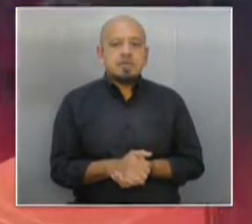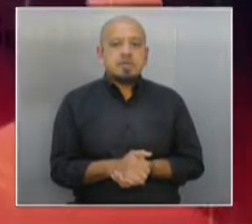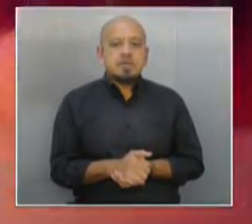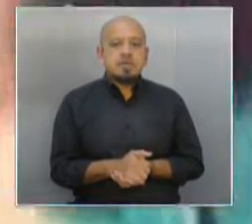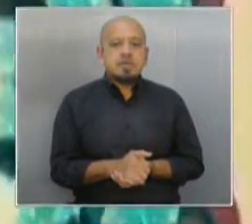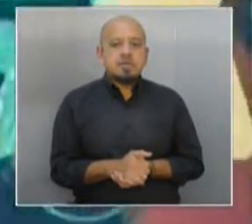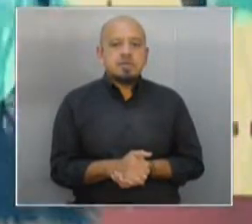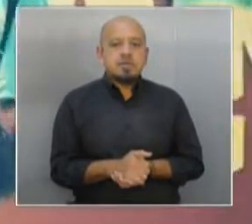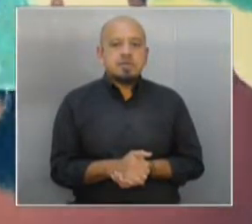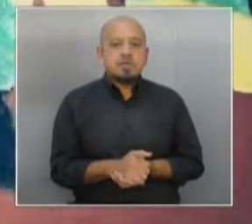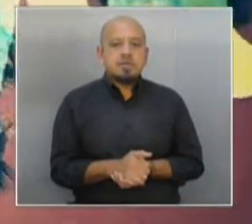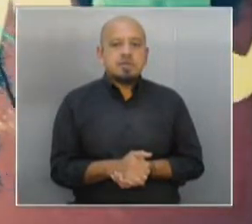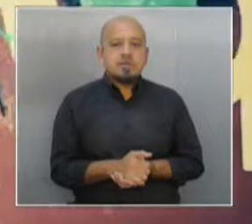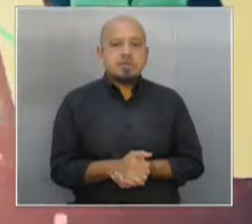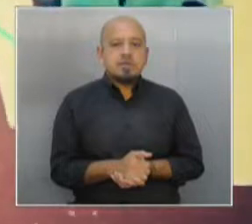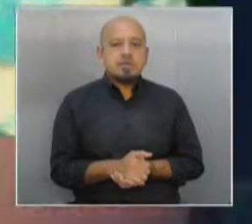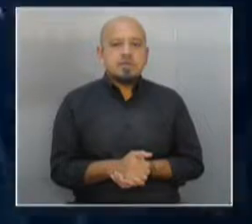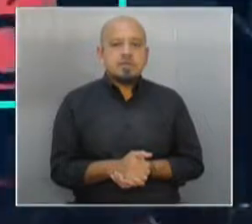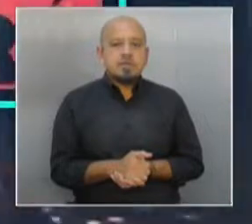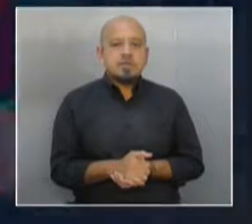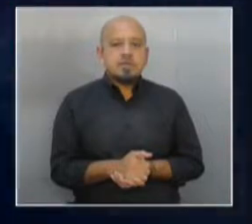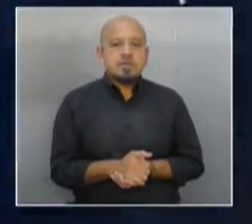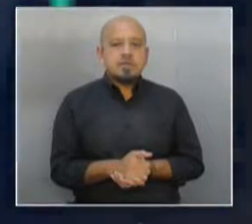¿Me escuchaste, Pablo Silvera, o no me escuchaste?